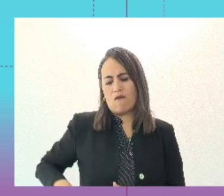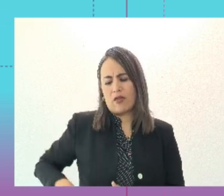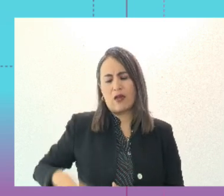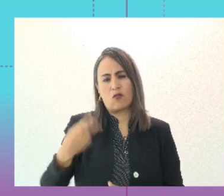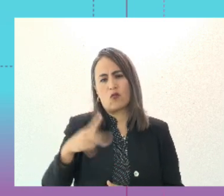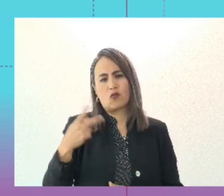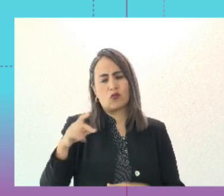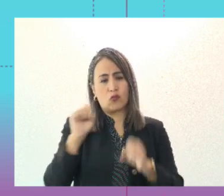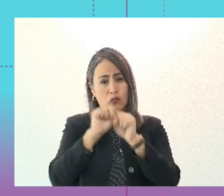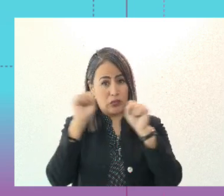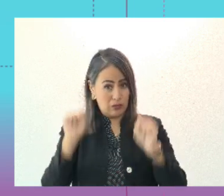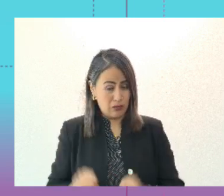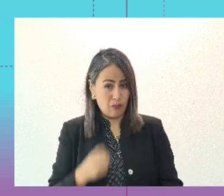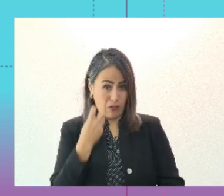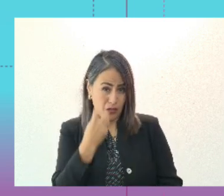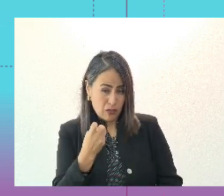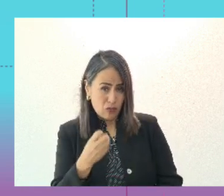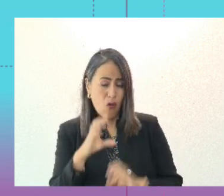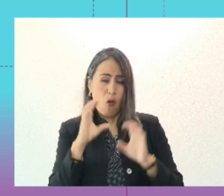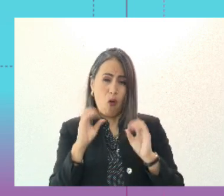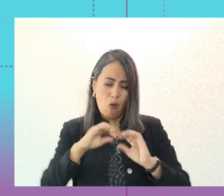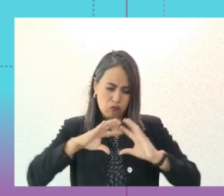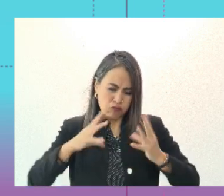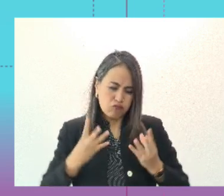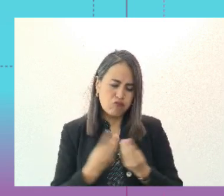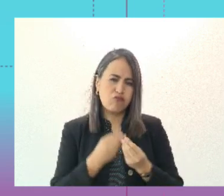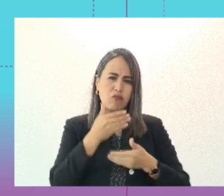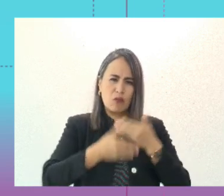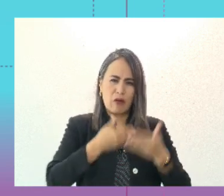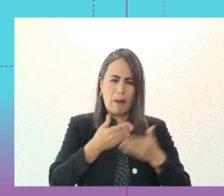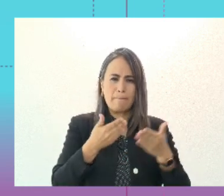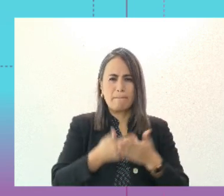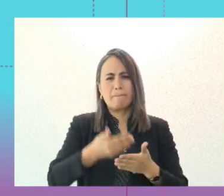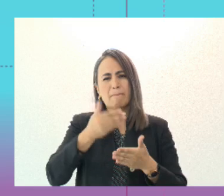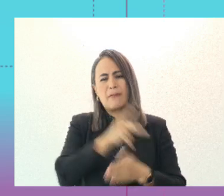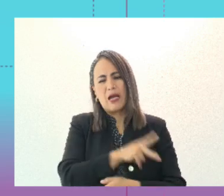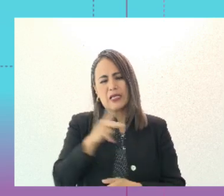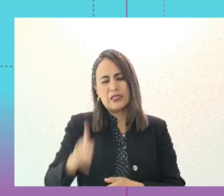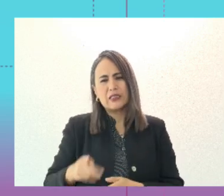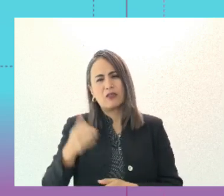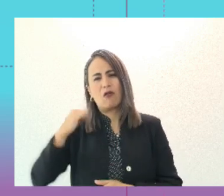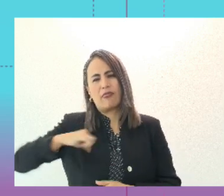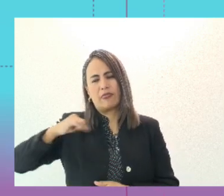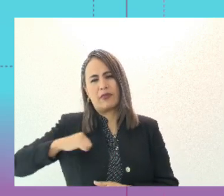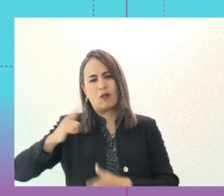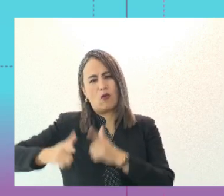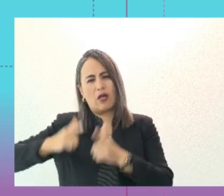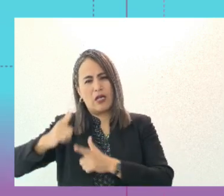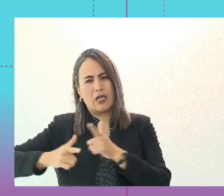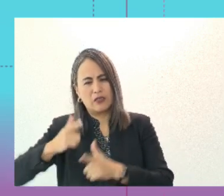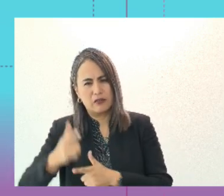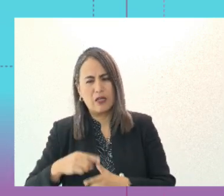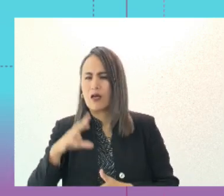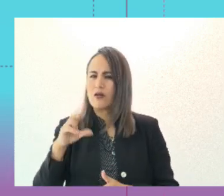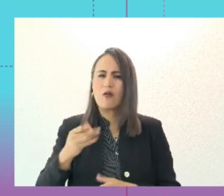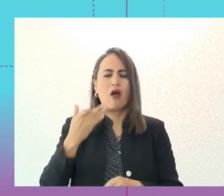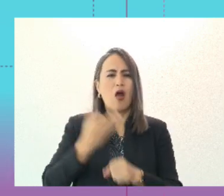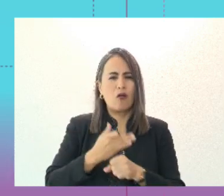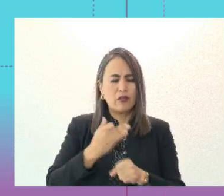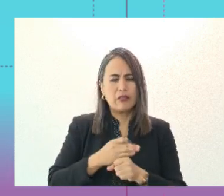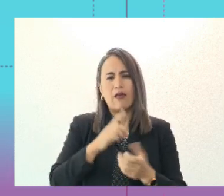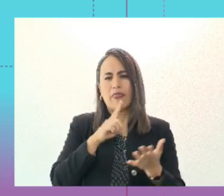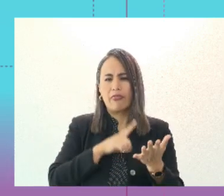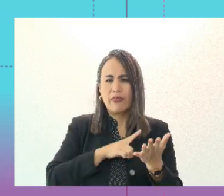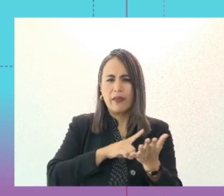entenderla como un conjunto procesal como era antes en la antigua Grecia, etcétera, ¿no? En la modernidad, la democracia es un principio de derecho